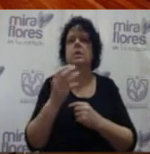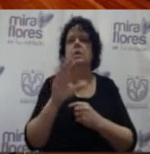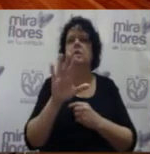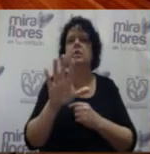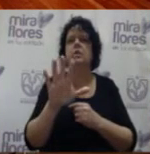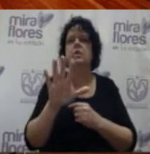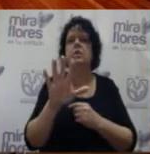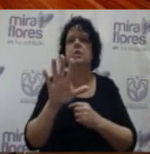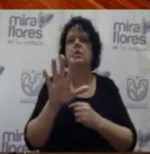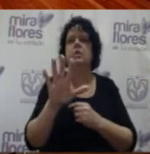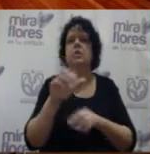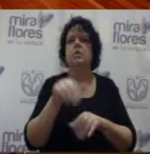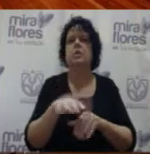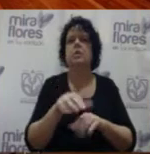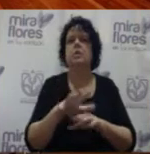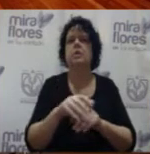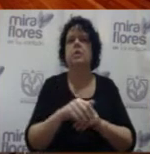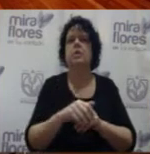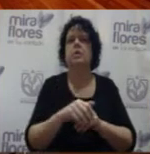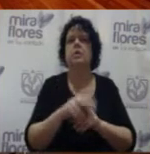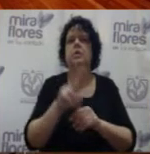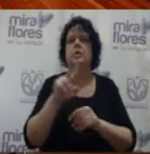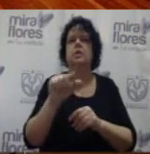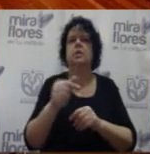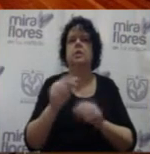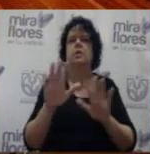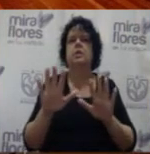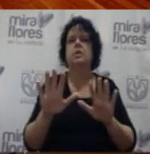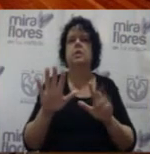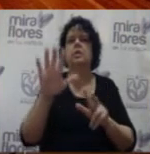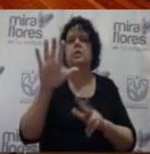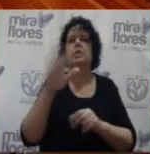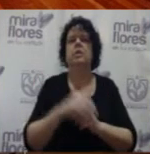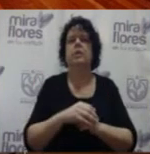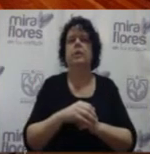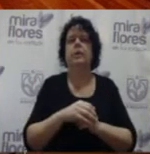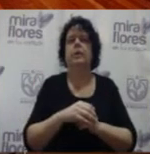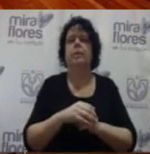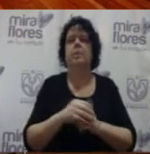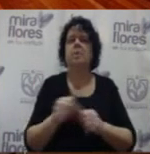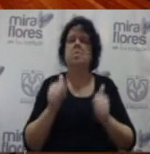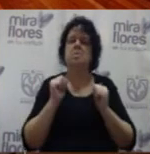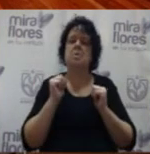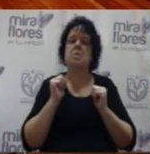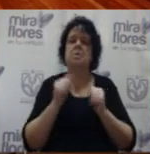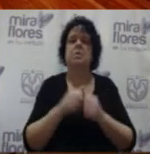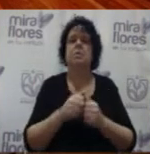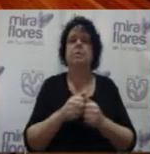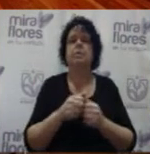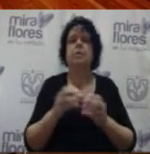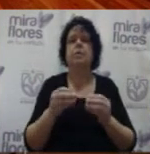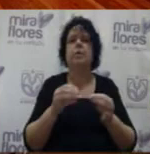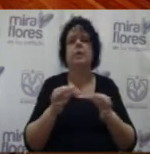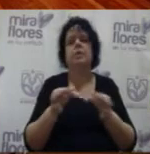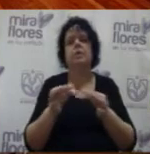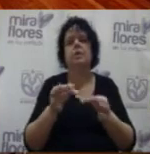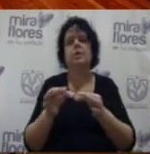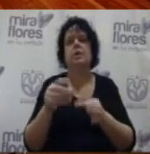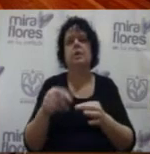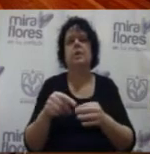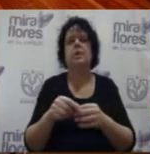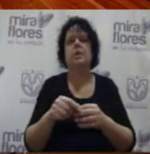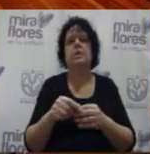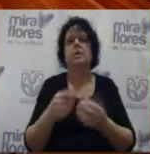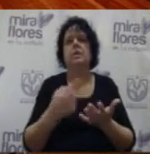5 de julio del 2018, correspondiente a cuenta de su periodo vacacional respectivo, por las consideraciones expuestas en el presente acuerdo.